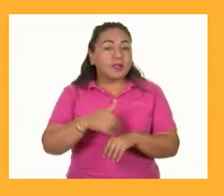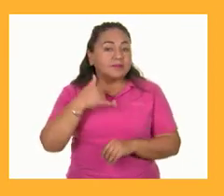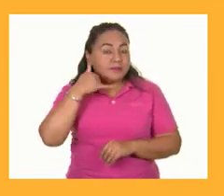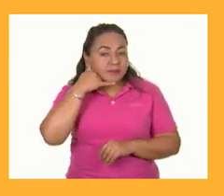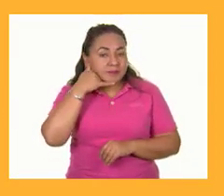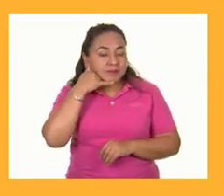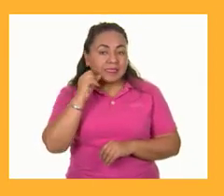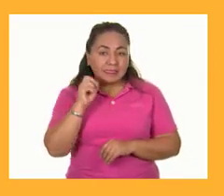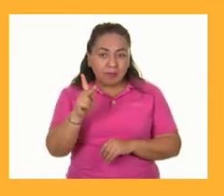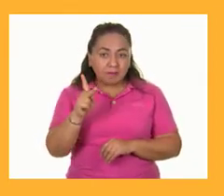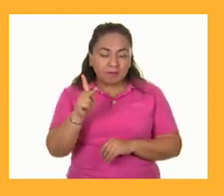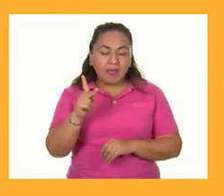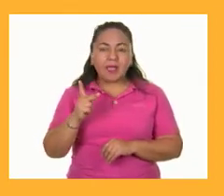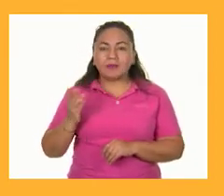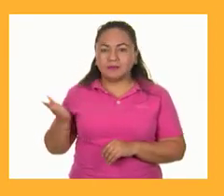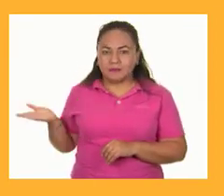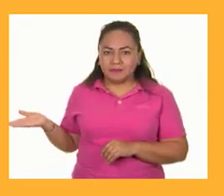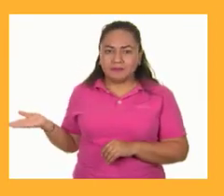Educatel